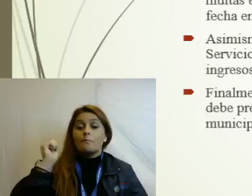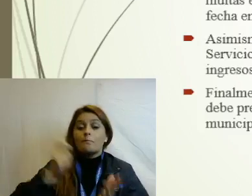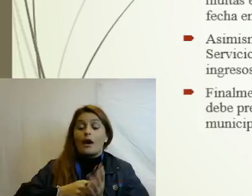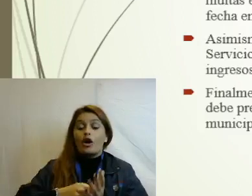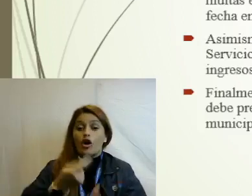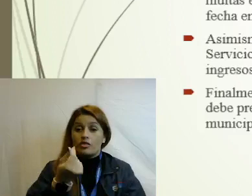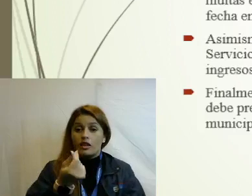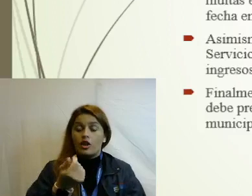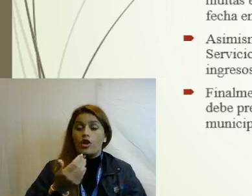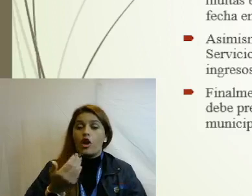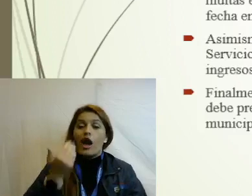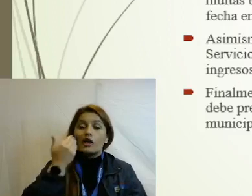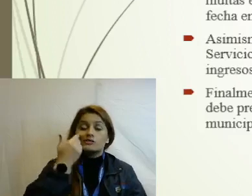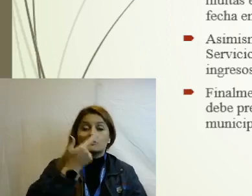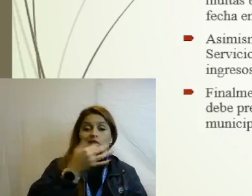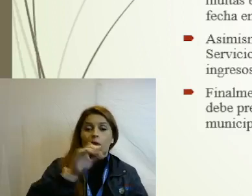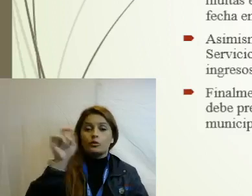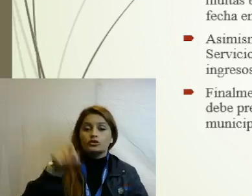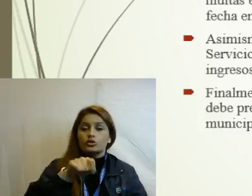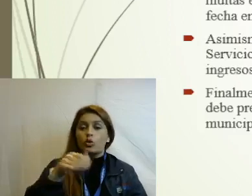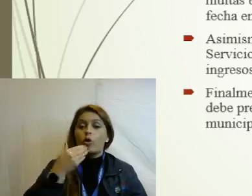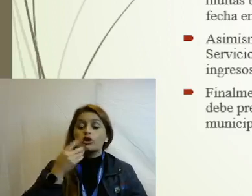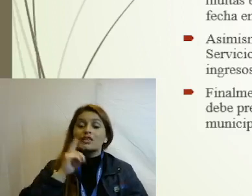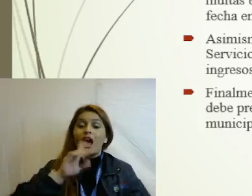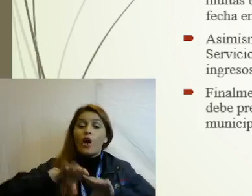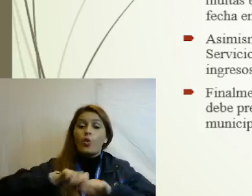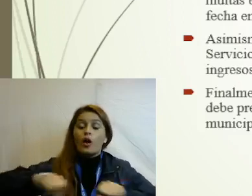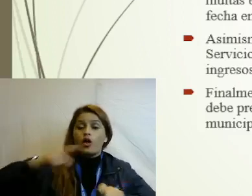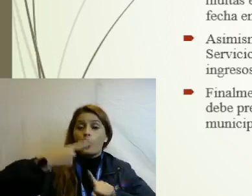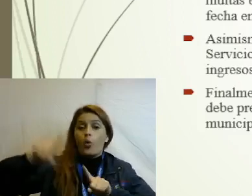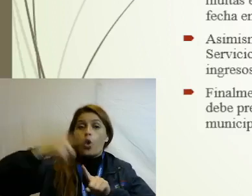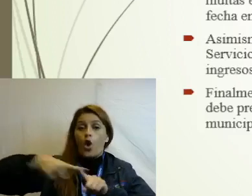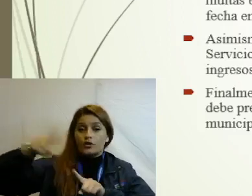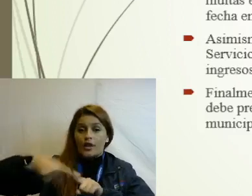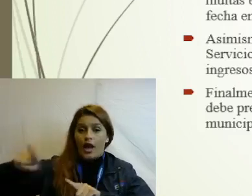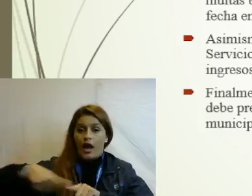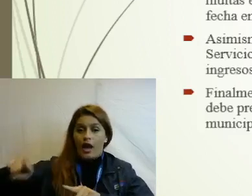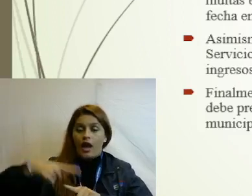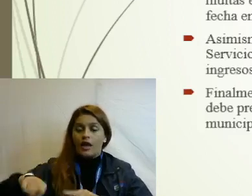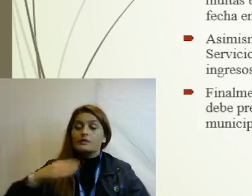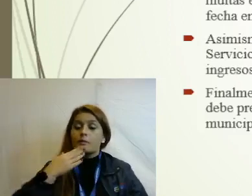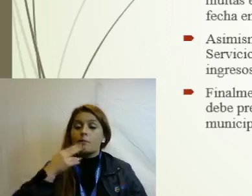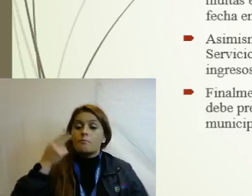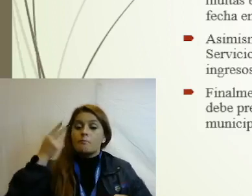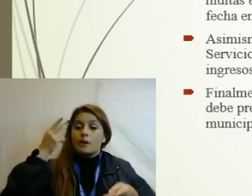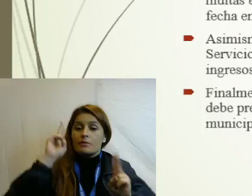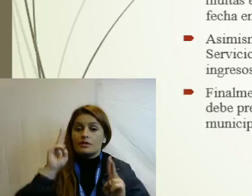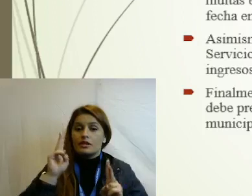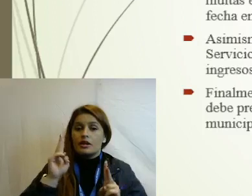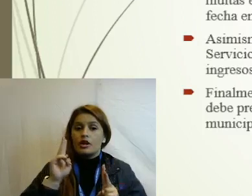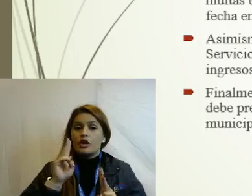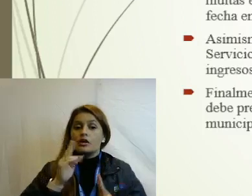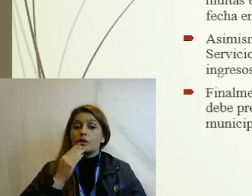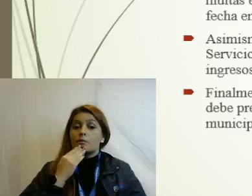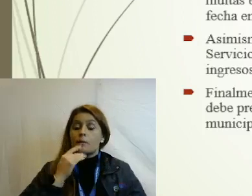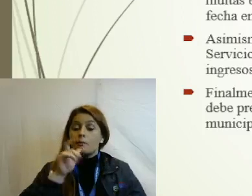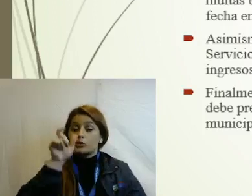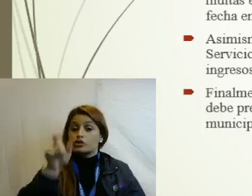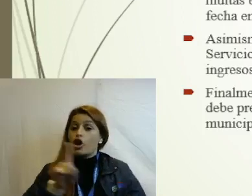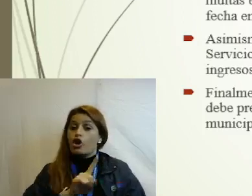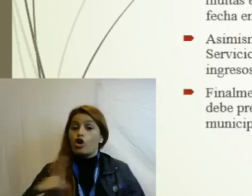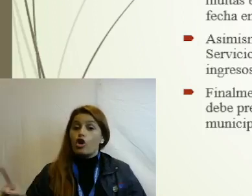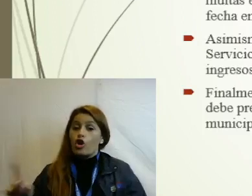70% cuando hay convenio de pago. También nos permite declarar la prescripción, esto es, no cobrar